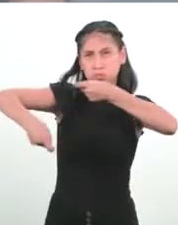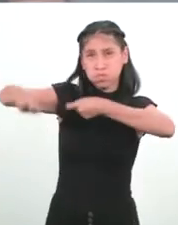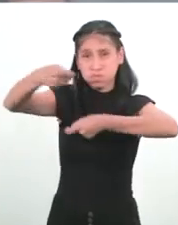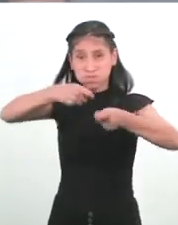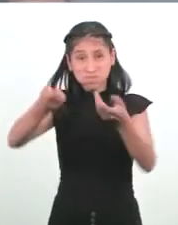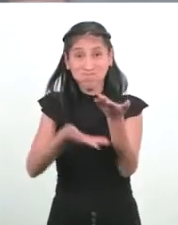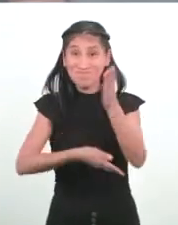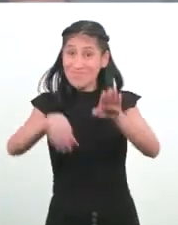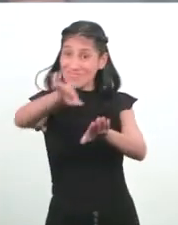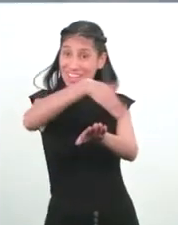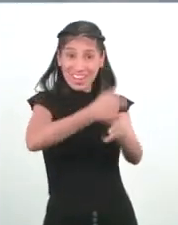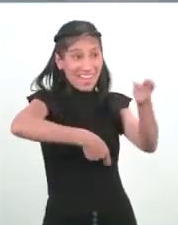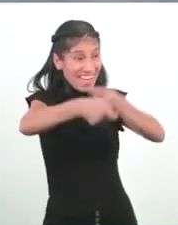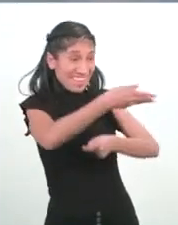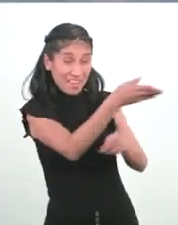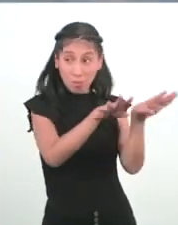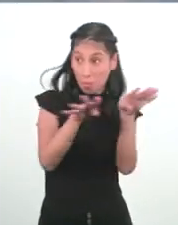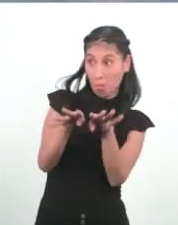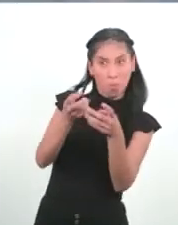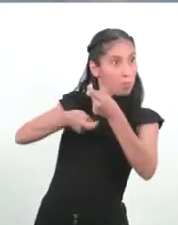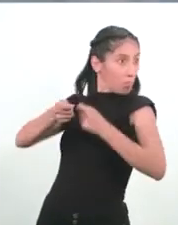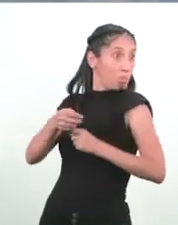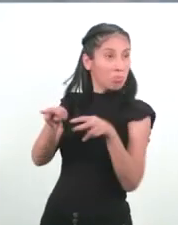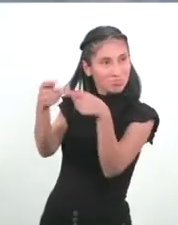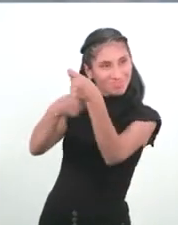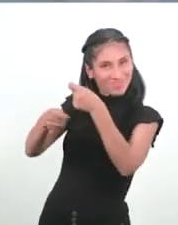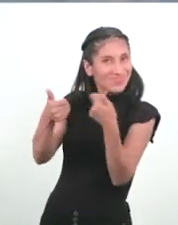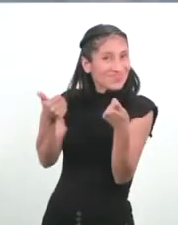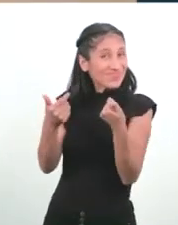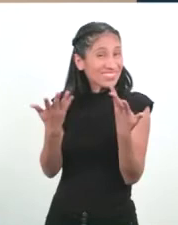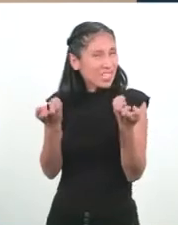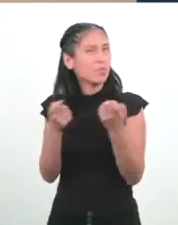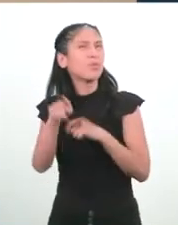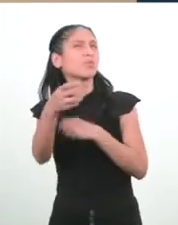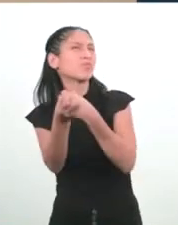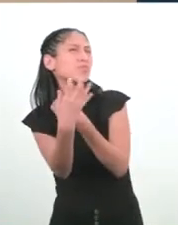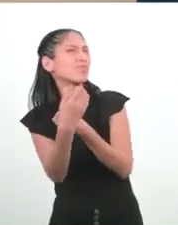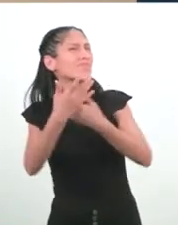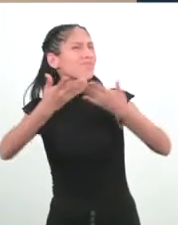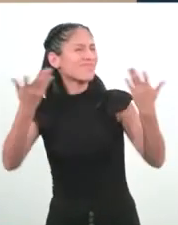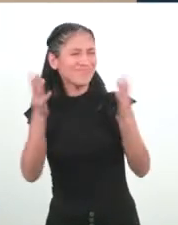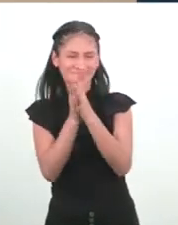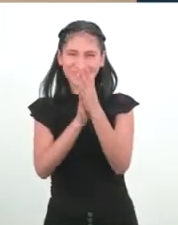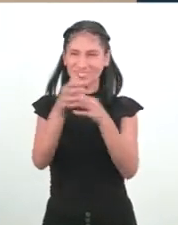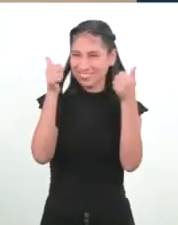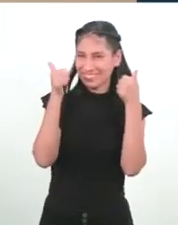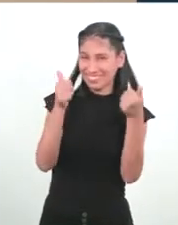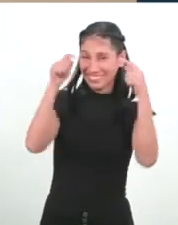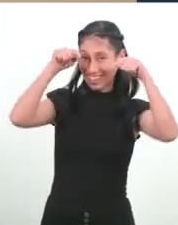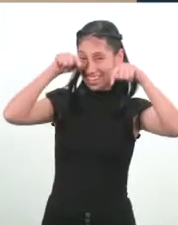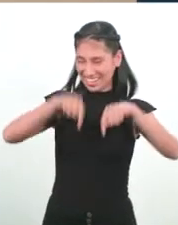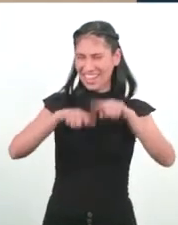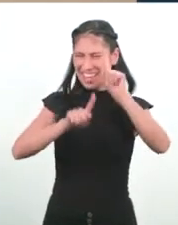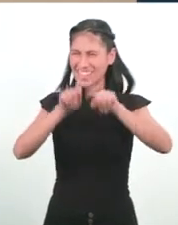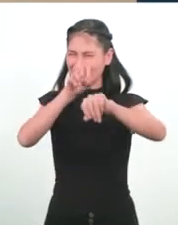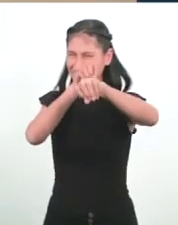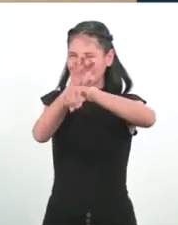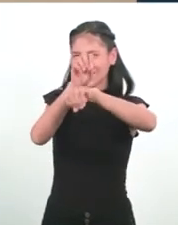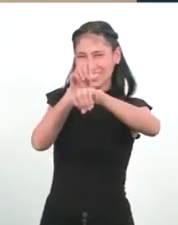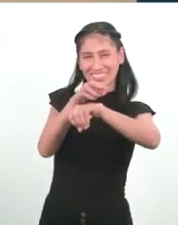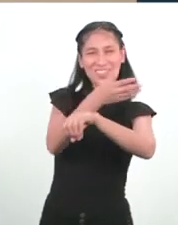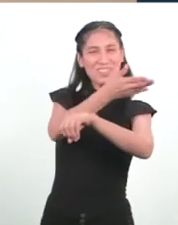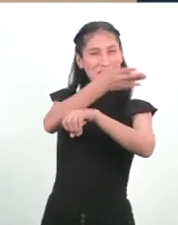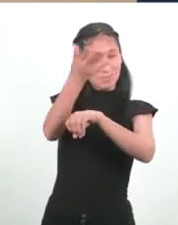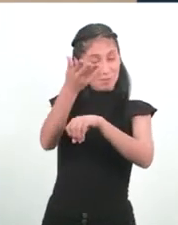sociedad. ¿Qué nos recomiendas para lograr eso? ¡Genial! Acá tengo algunas recomendaciones para darle